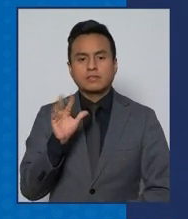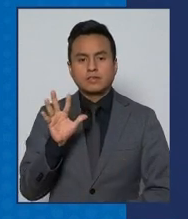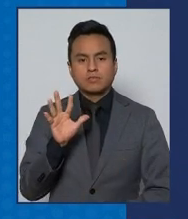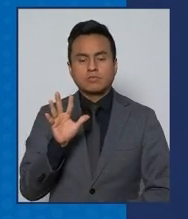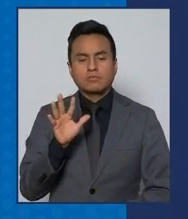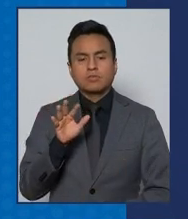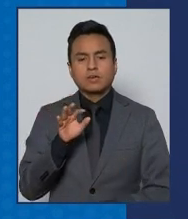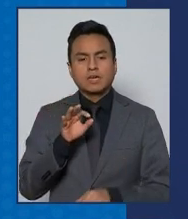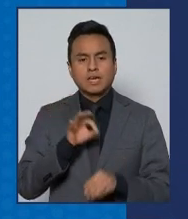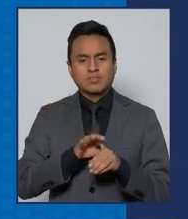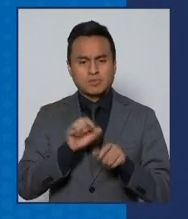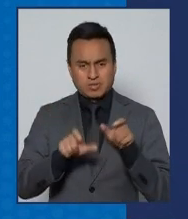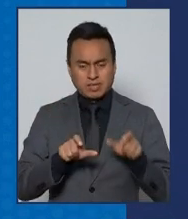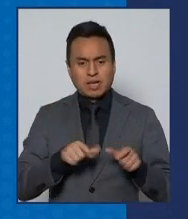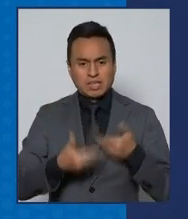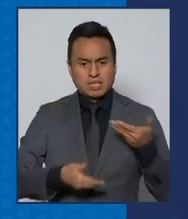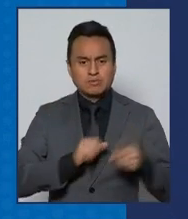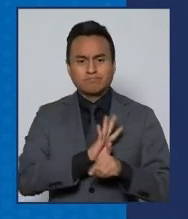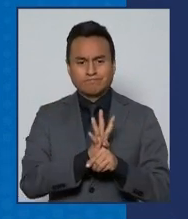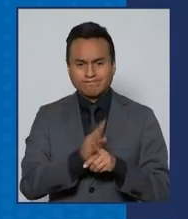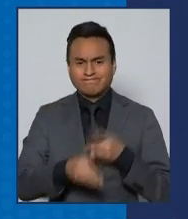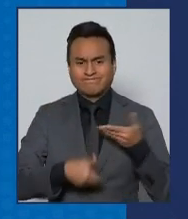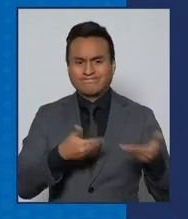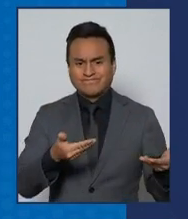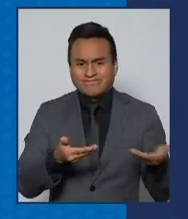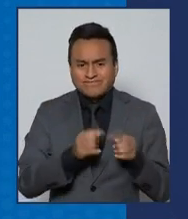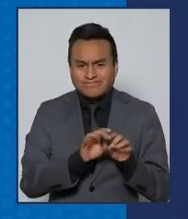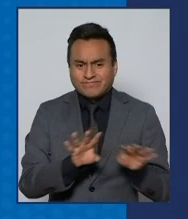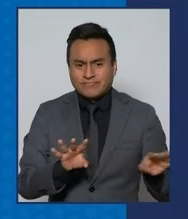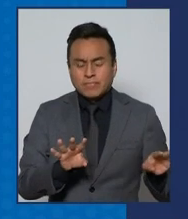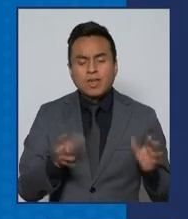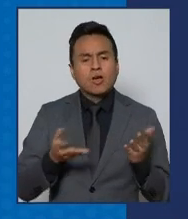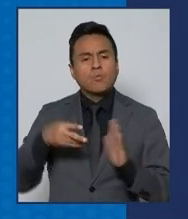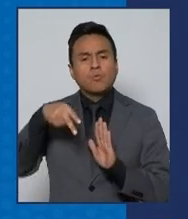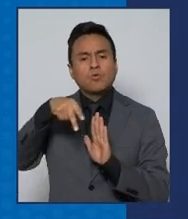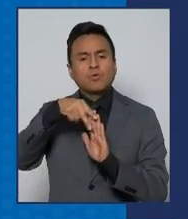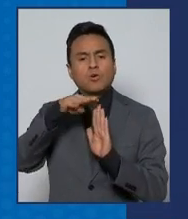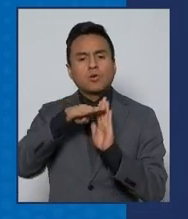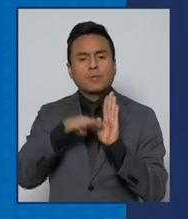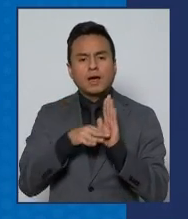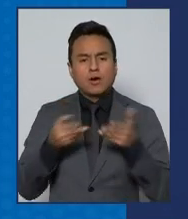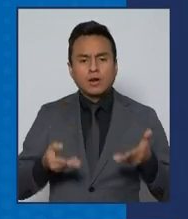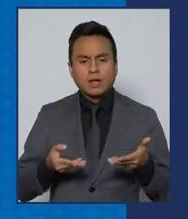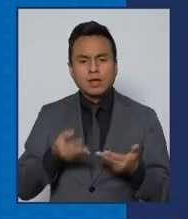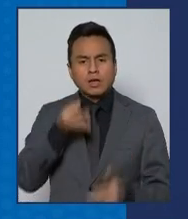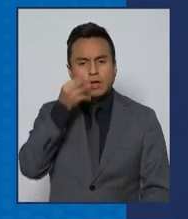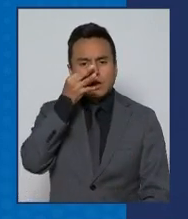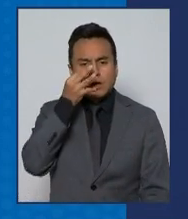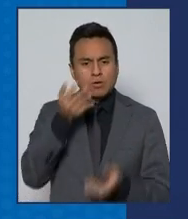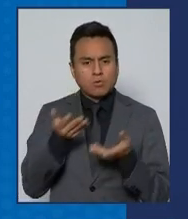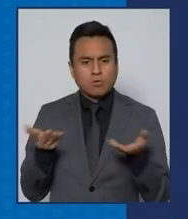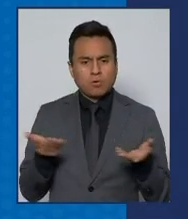21.265 casos activos contagiantes. ¿Cómo ha sido la norma, lo que hemos observado